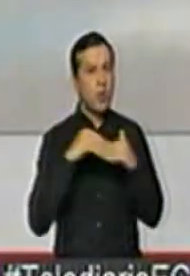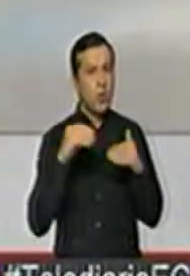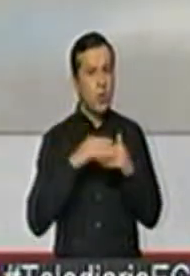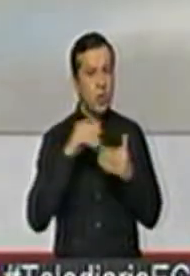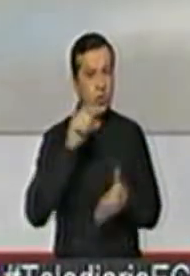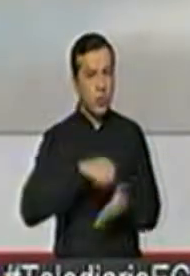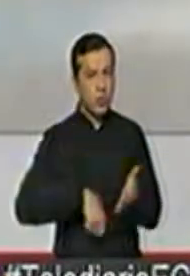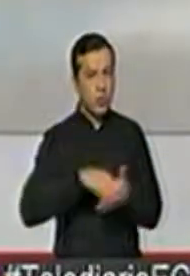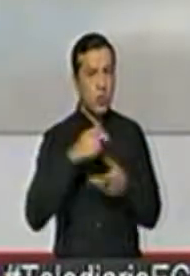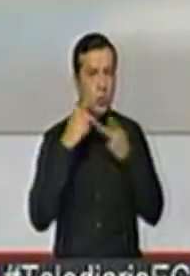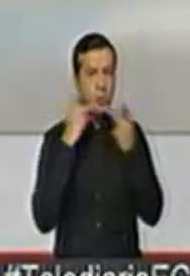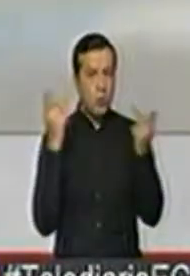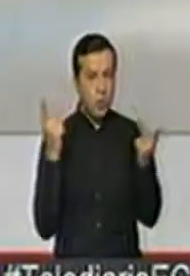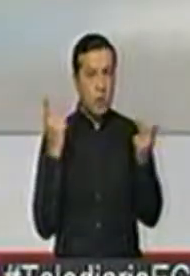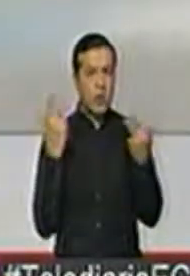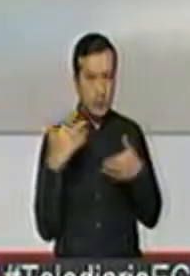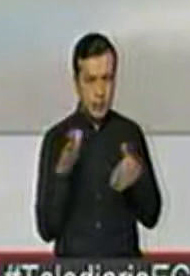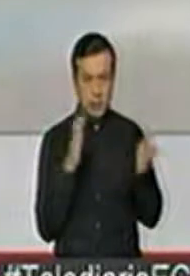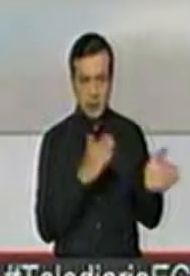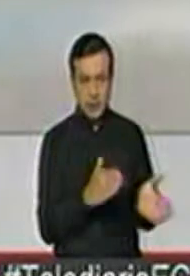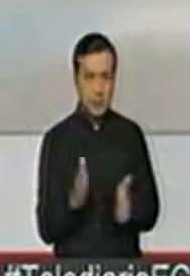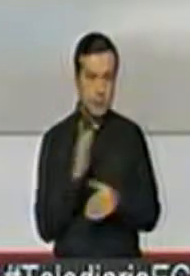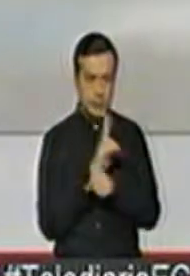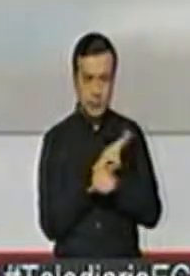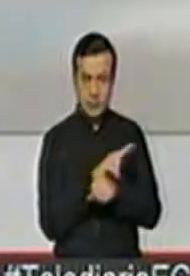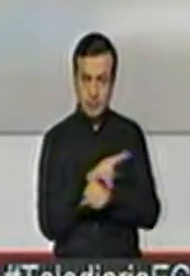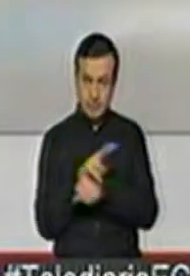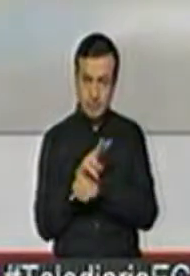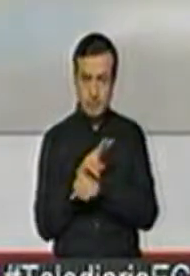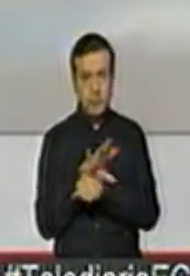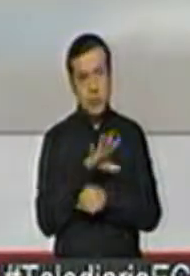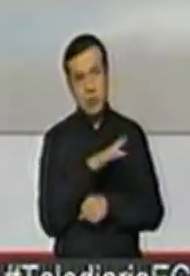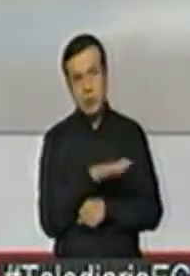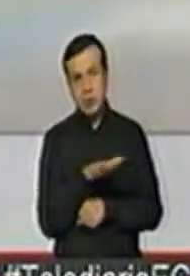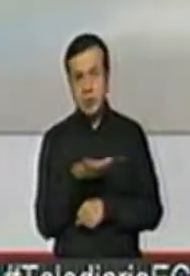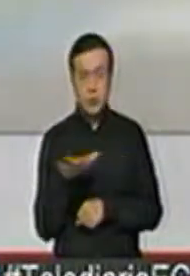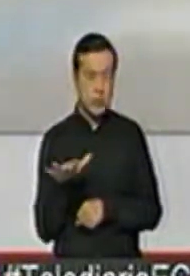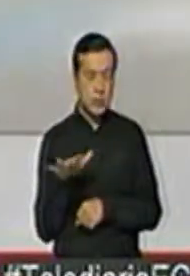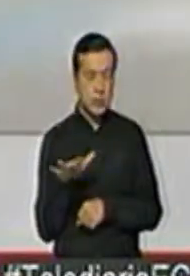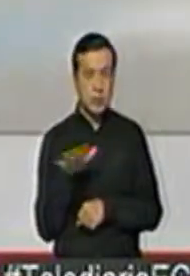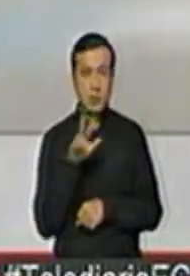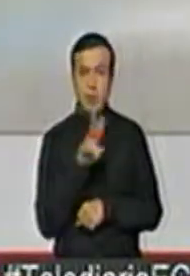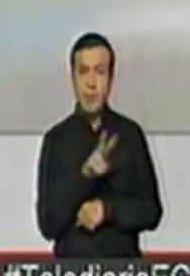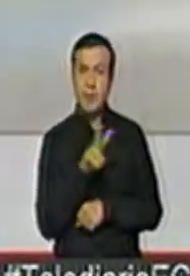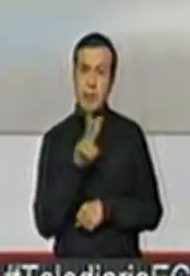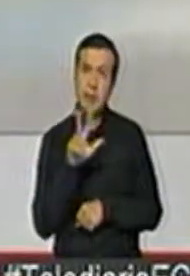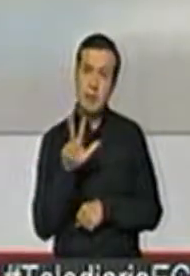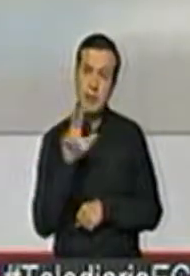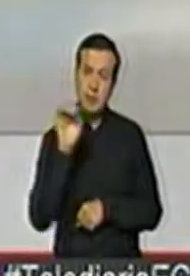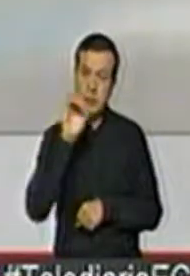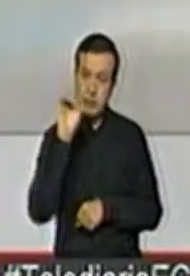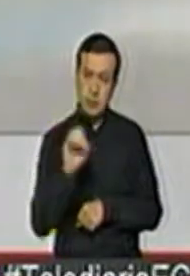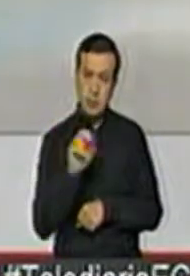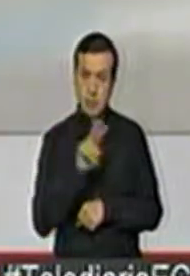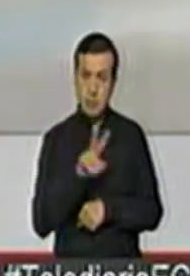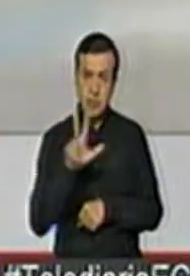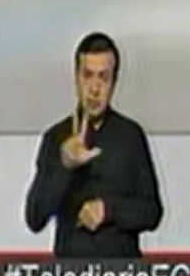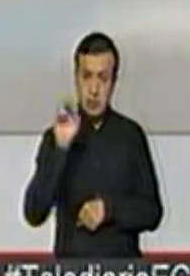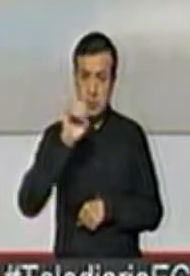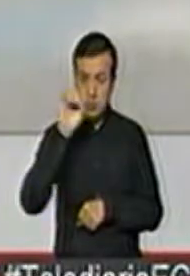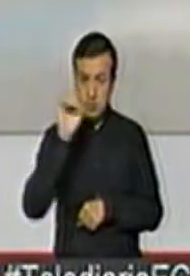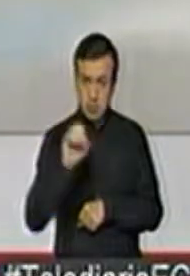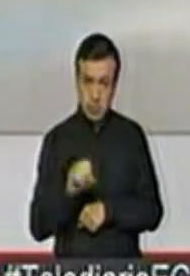contratación pública. Nosotros hemos realizado la supervisión y aproximadamente el 23%, ¿no?, de